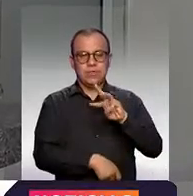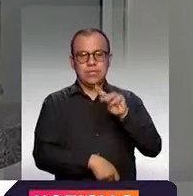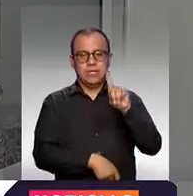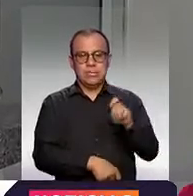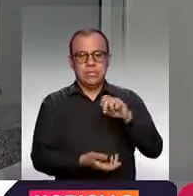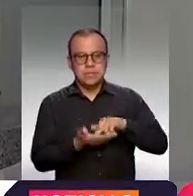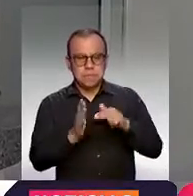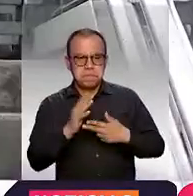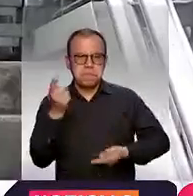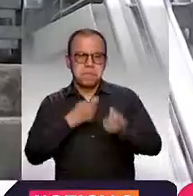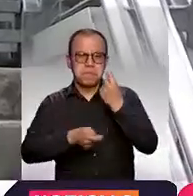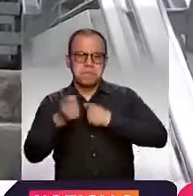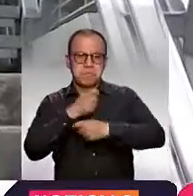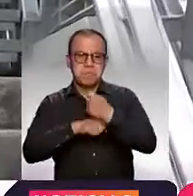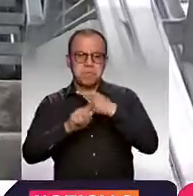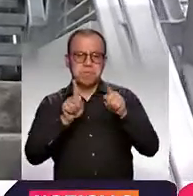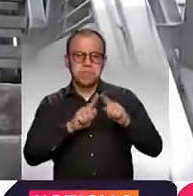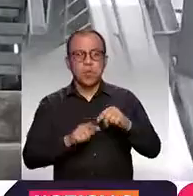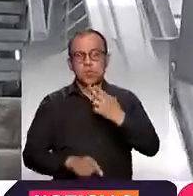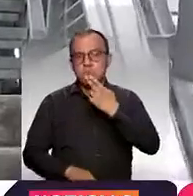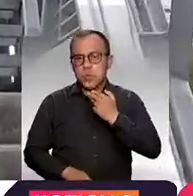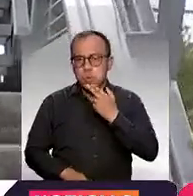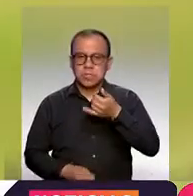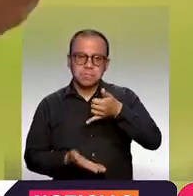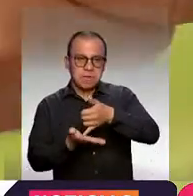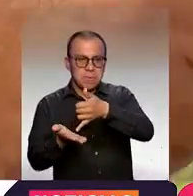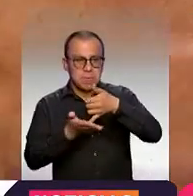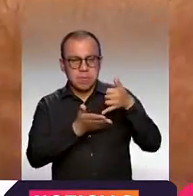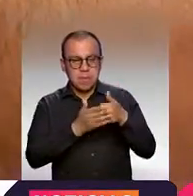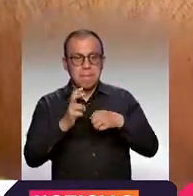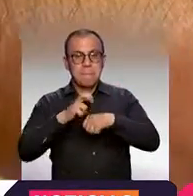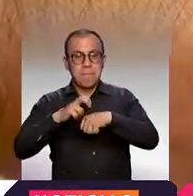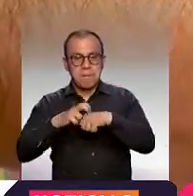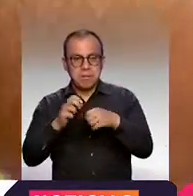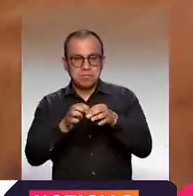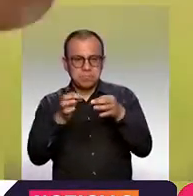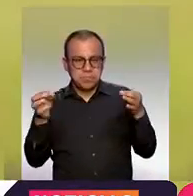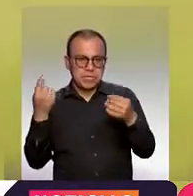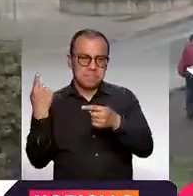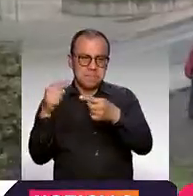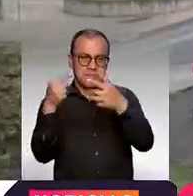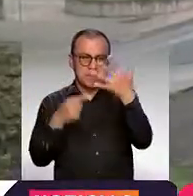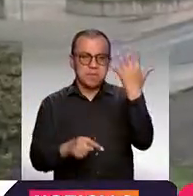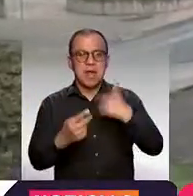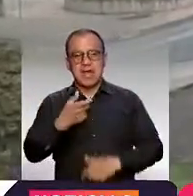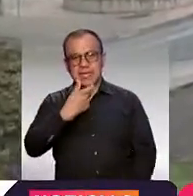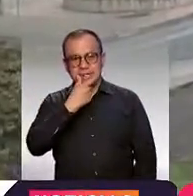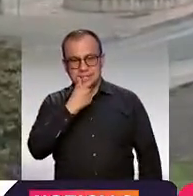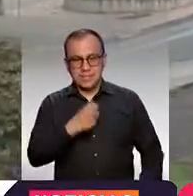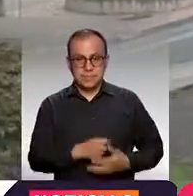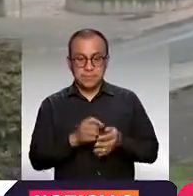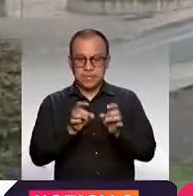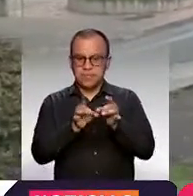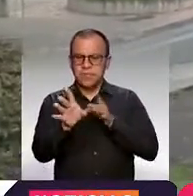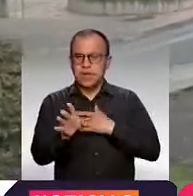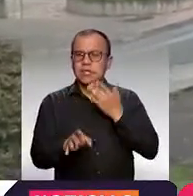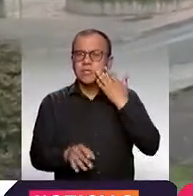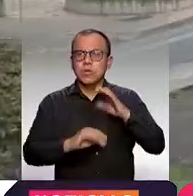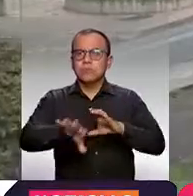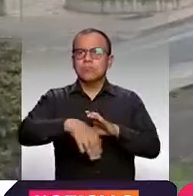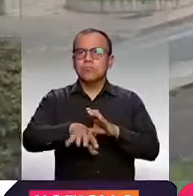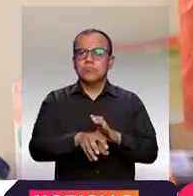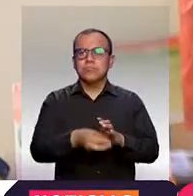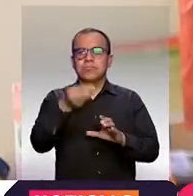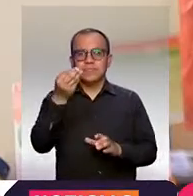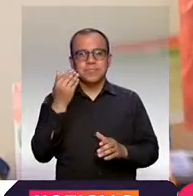podrán comercializar mercancías como dulces, bebidas, paquetes, galletas, entre otros. Las fechas de los sorteos están organizadas